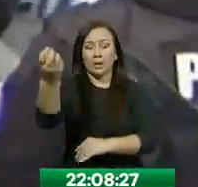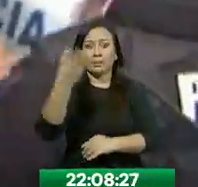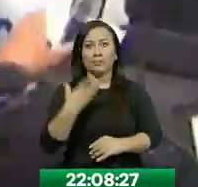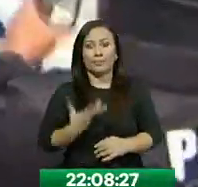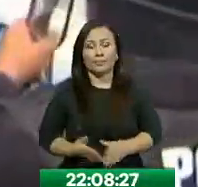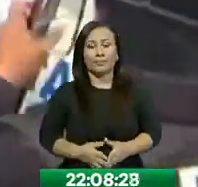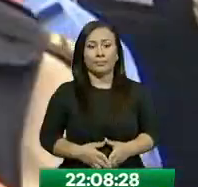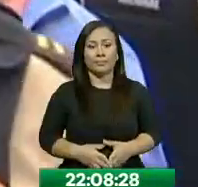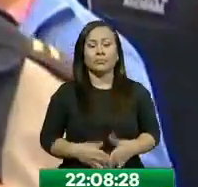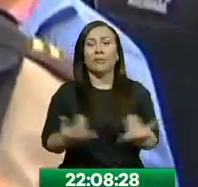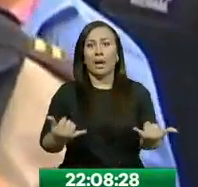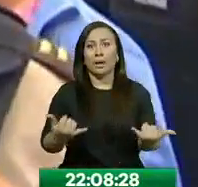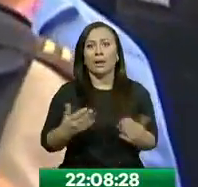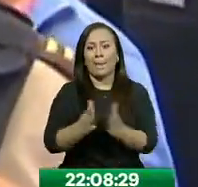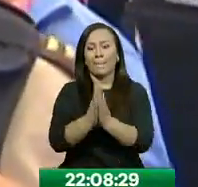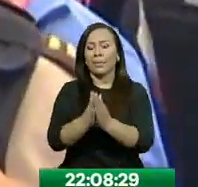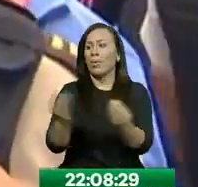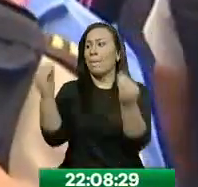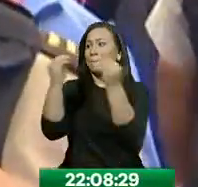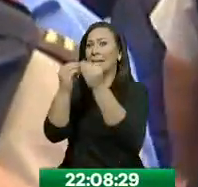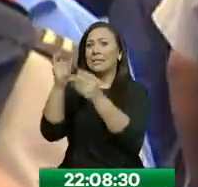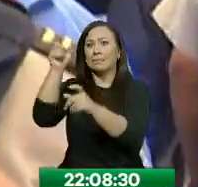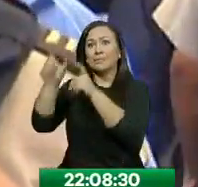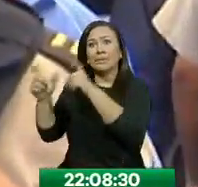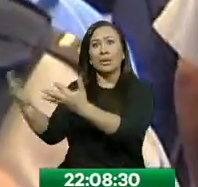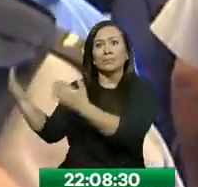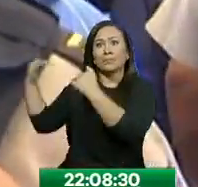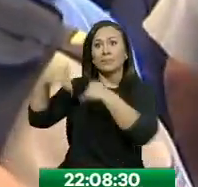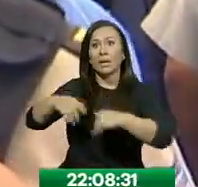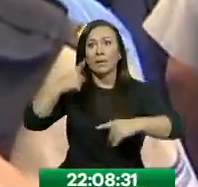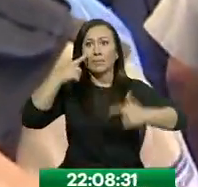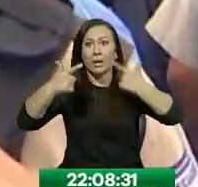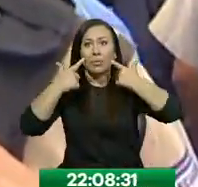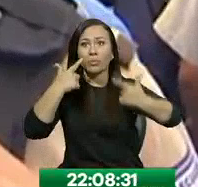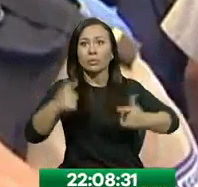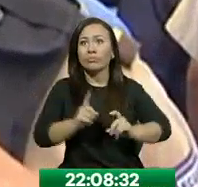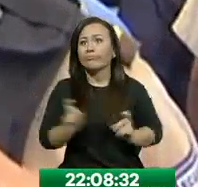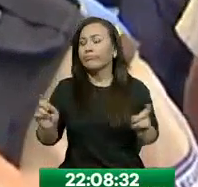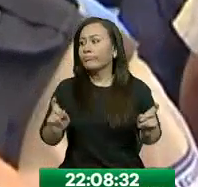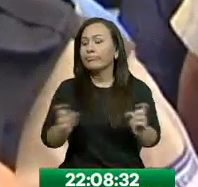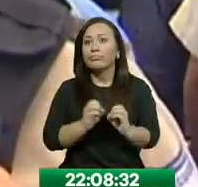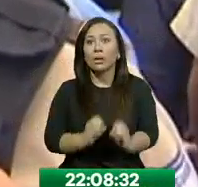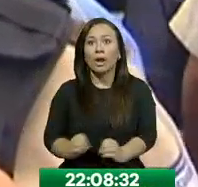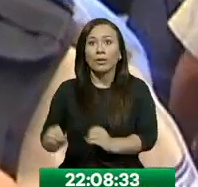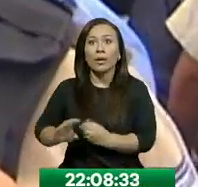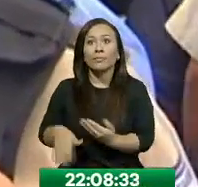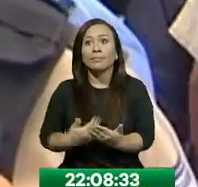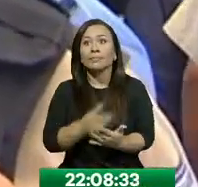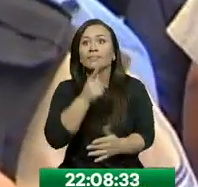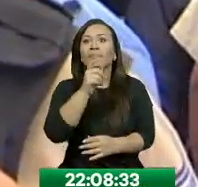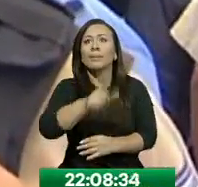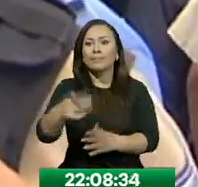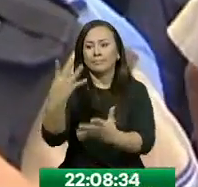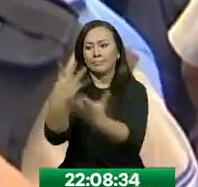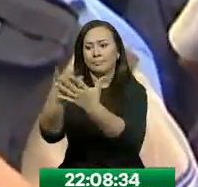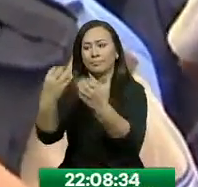agredir a los agentes, se ha pedido refuerzo para mantener el orden público en el lugar y proceder a la detención de estas